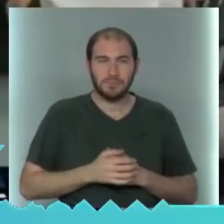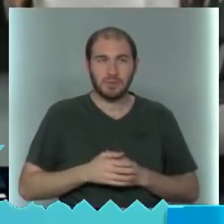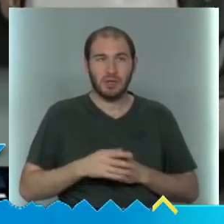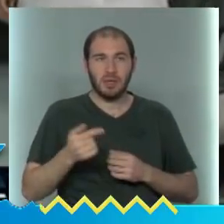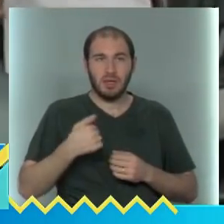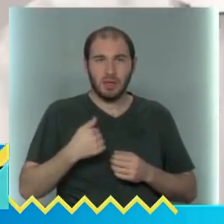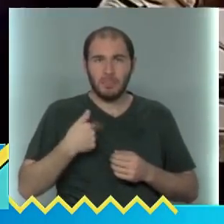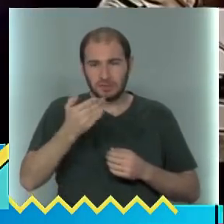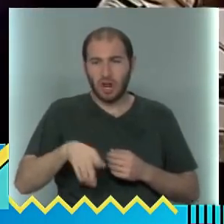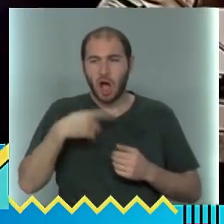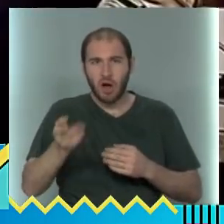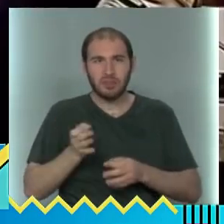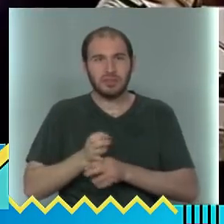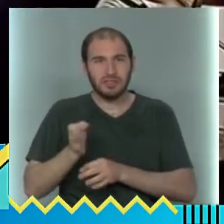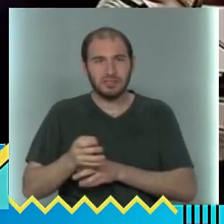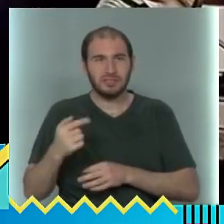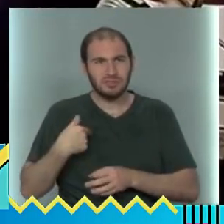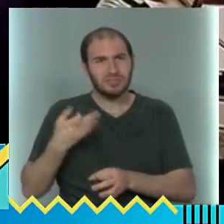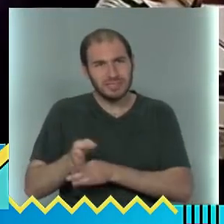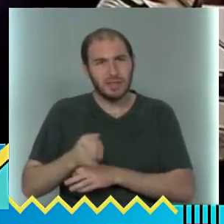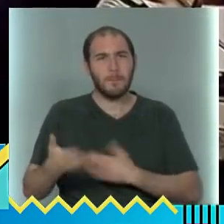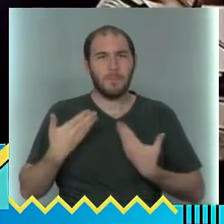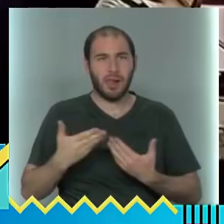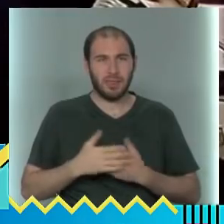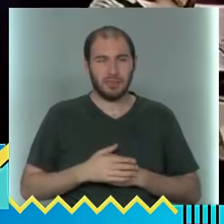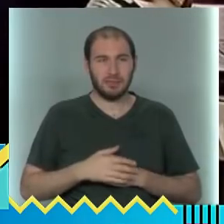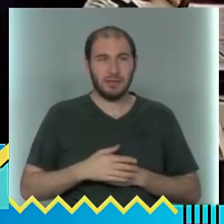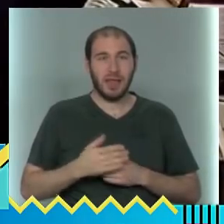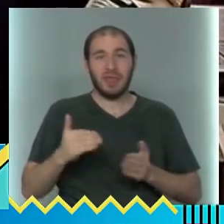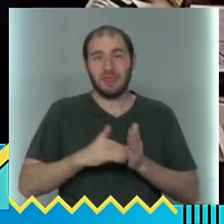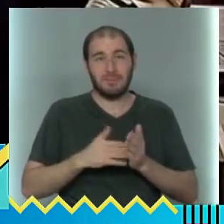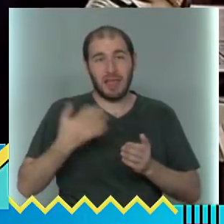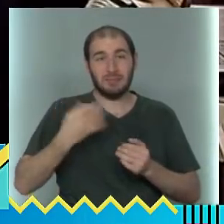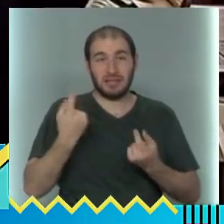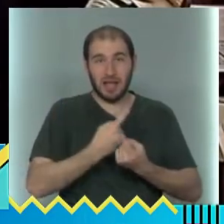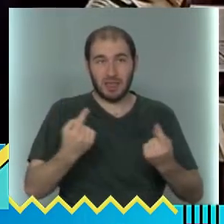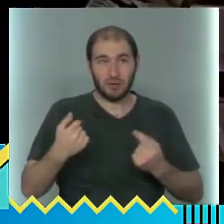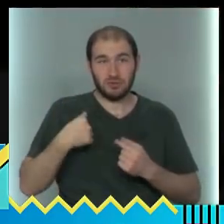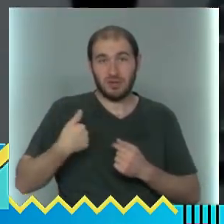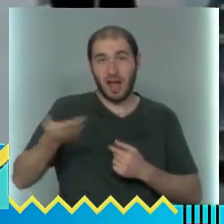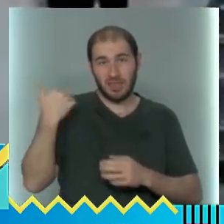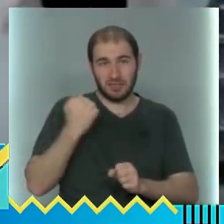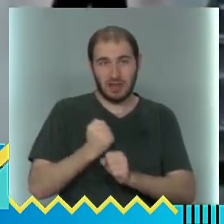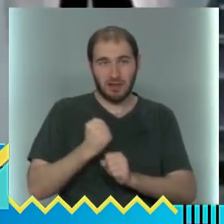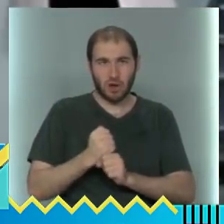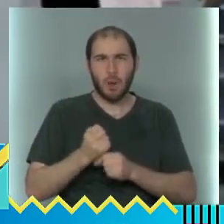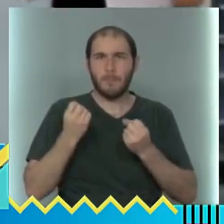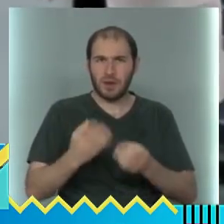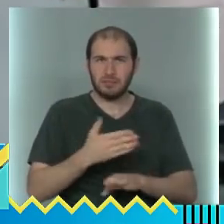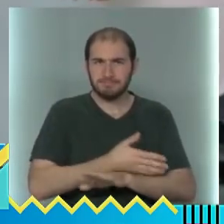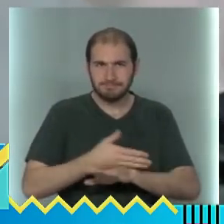que transmitirle a otros, tengo para enseñar, ¿no es cierto? Y de acuerdo a la especialidad que tenía, a lo que yo me dedicaba, ¿por qué